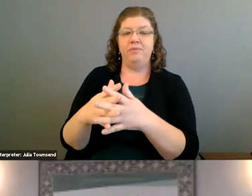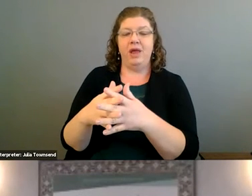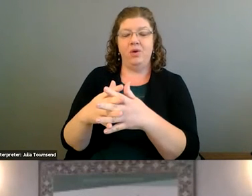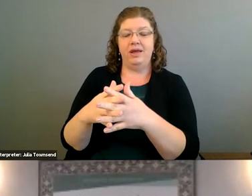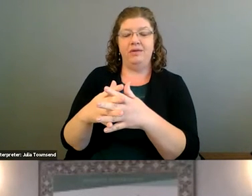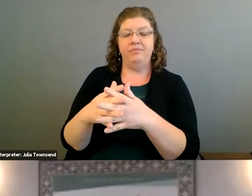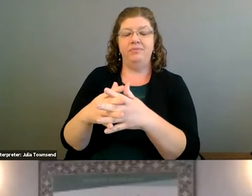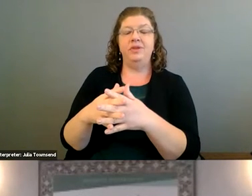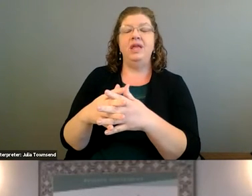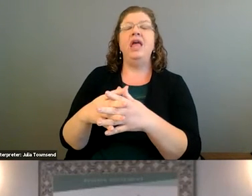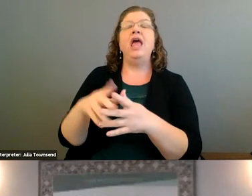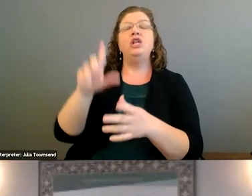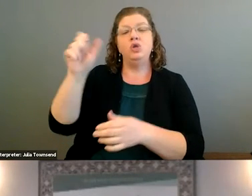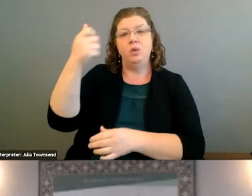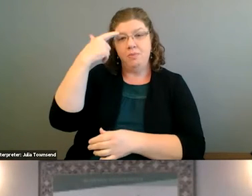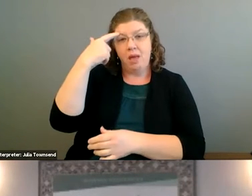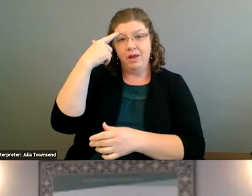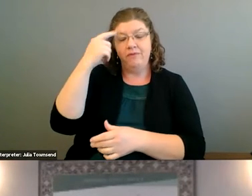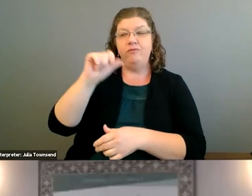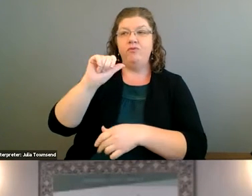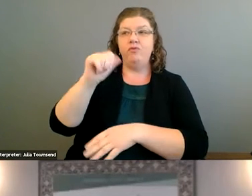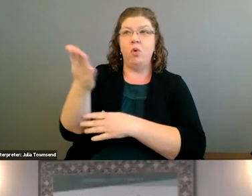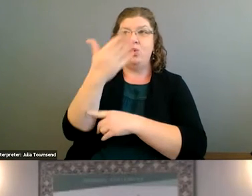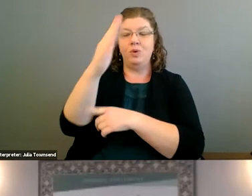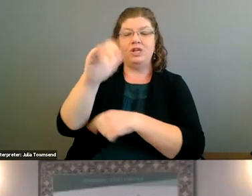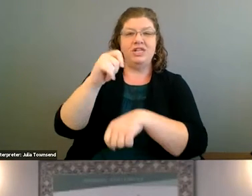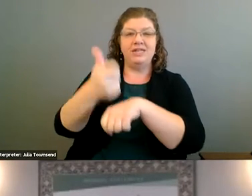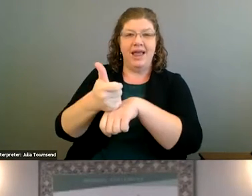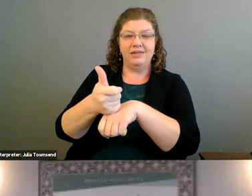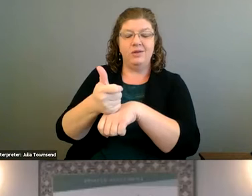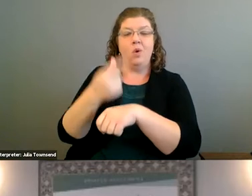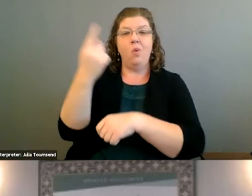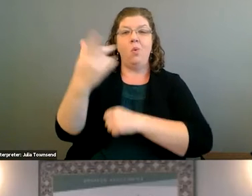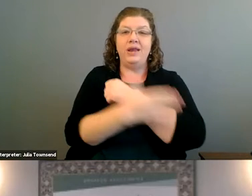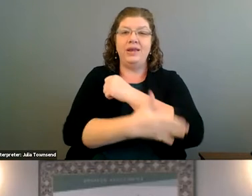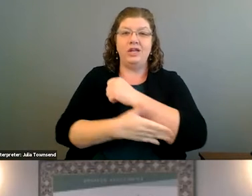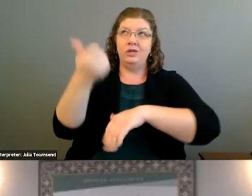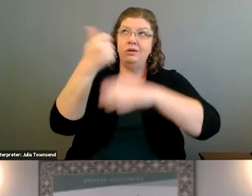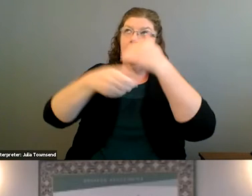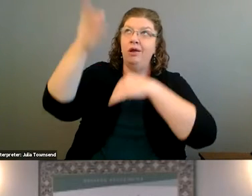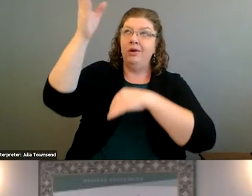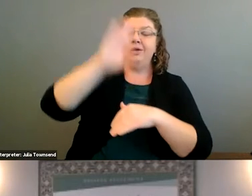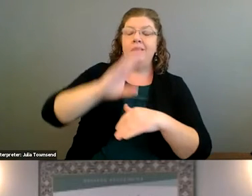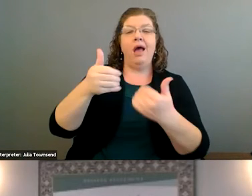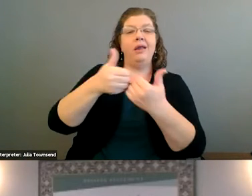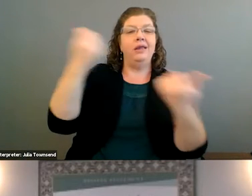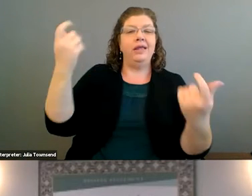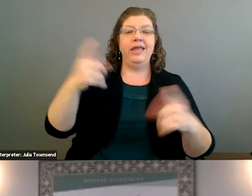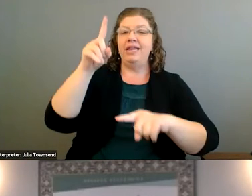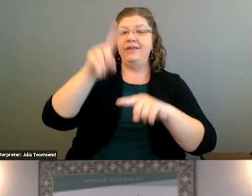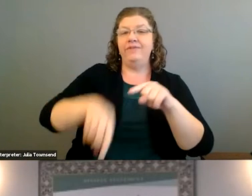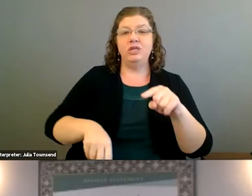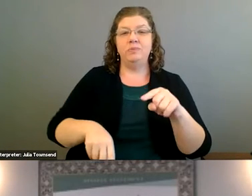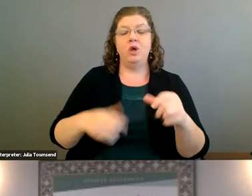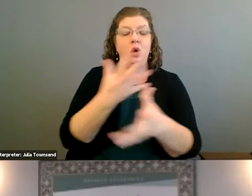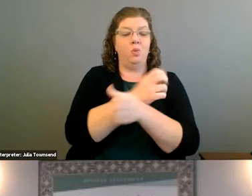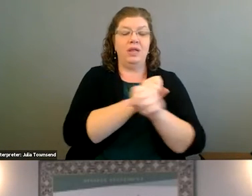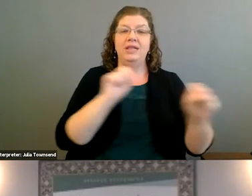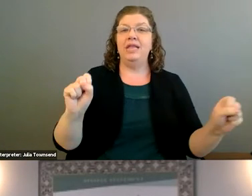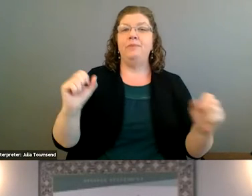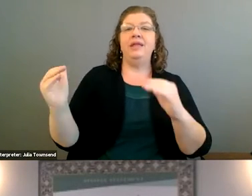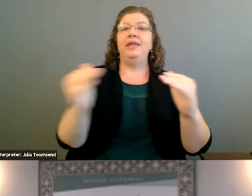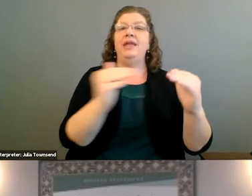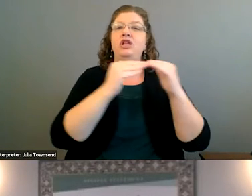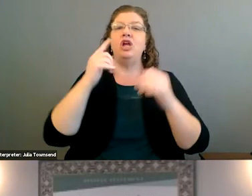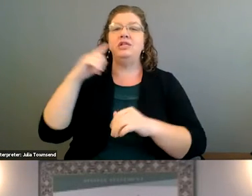los Estados Unidos de América y a la república que ésta representa, una nación bajo Dios, indivisa,